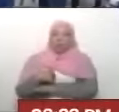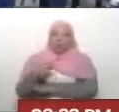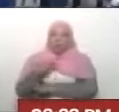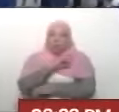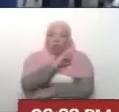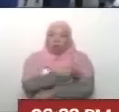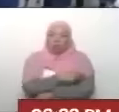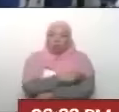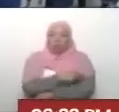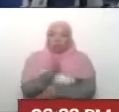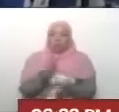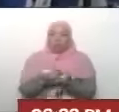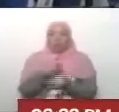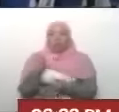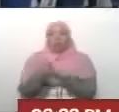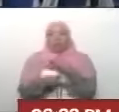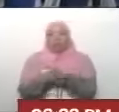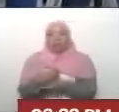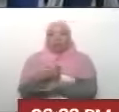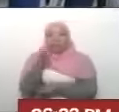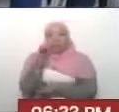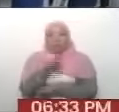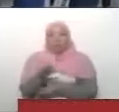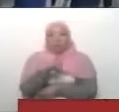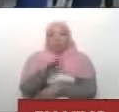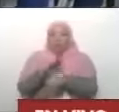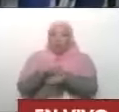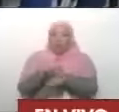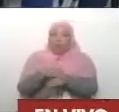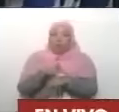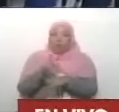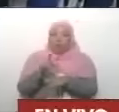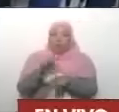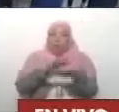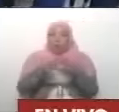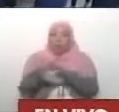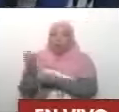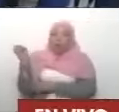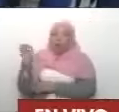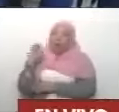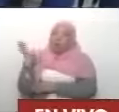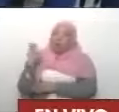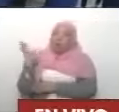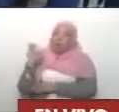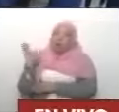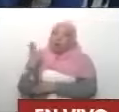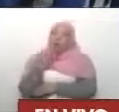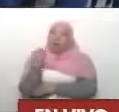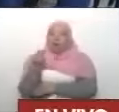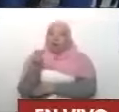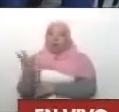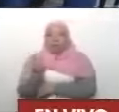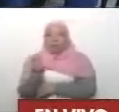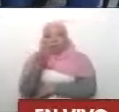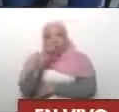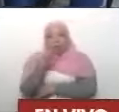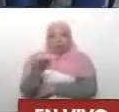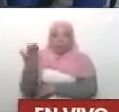fuerza. Y a partir de allí, usted convocó a un gran congreso de los jóvenes venezolanos el año